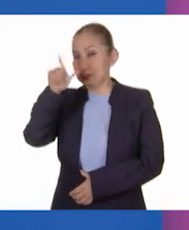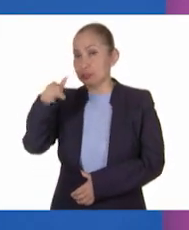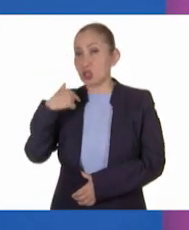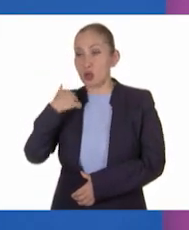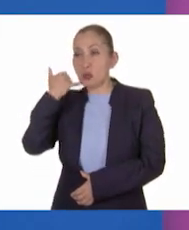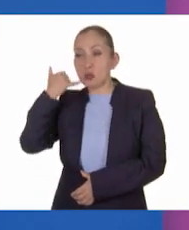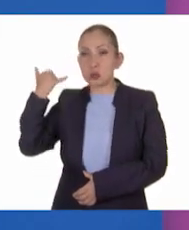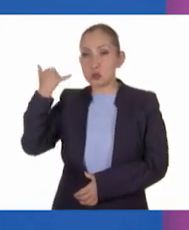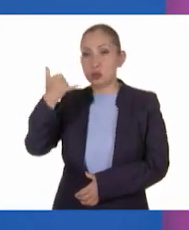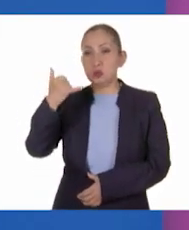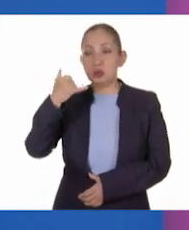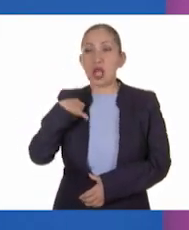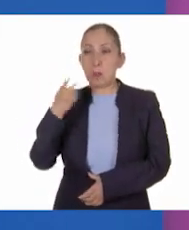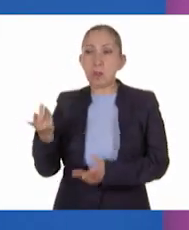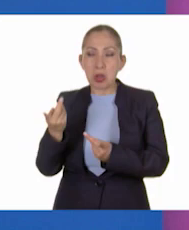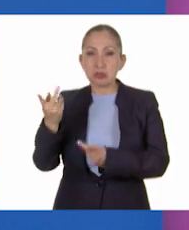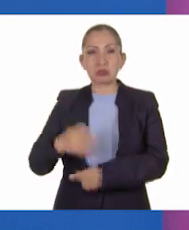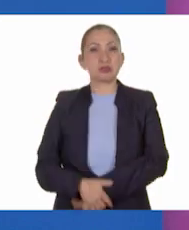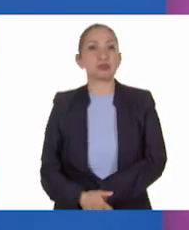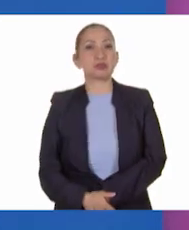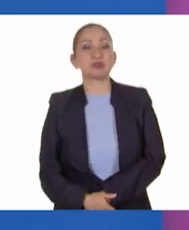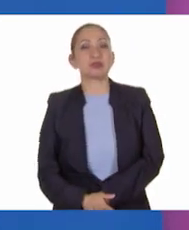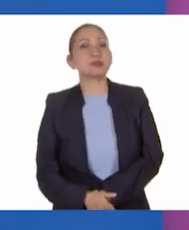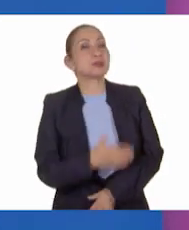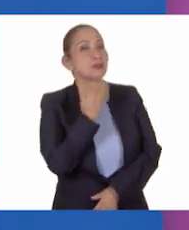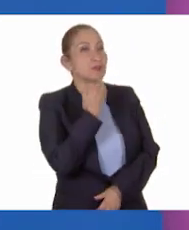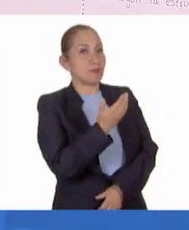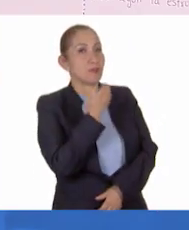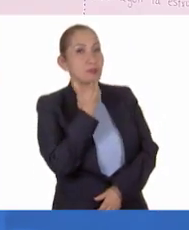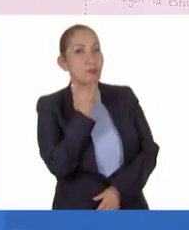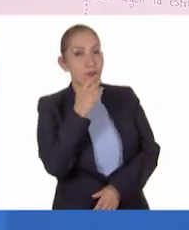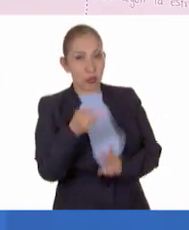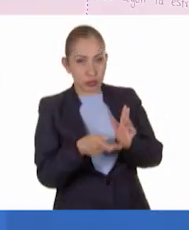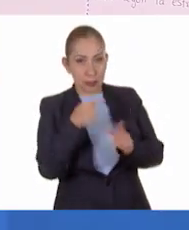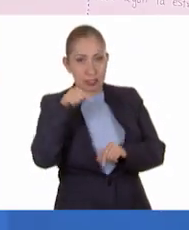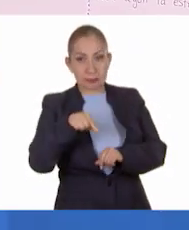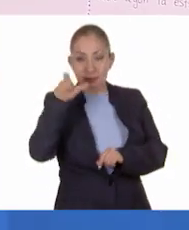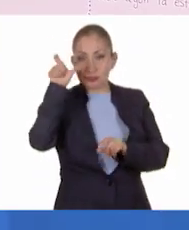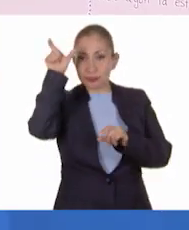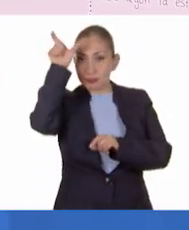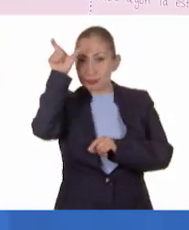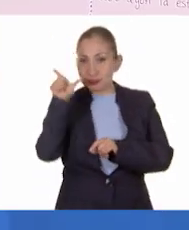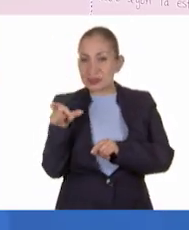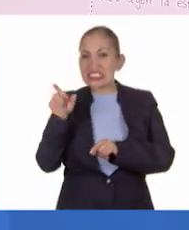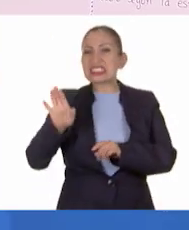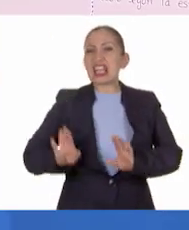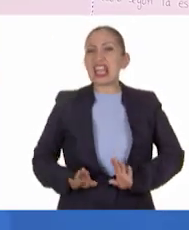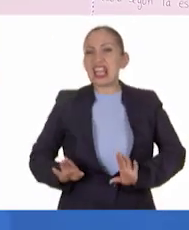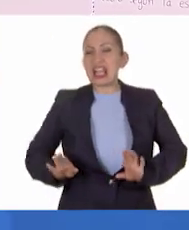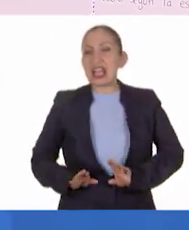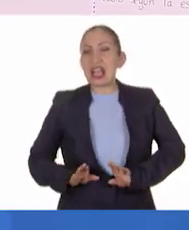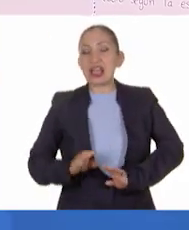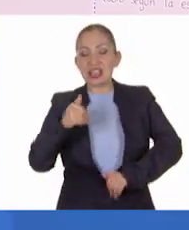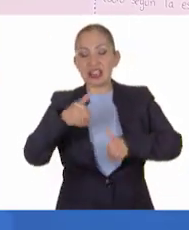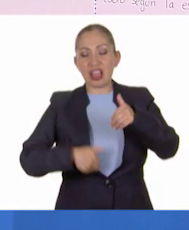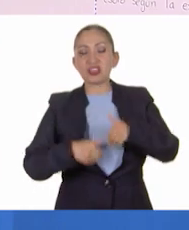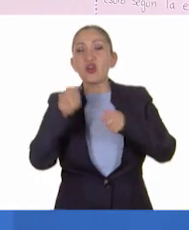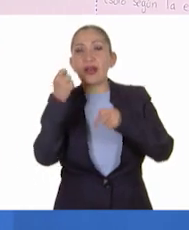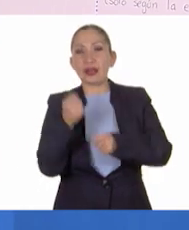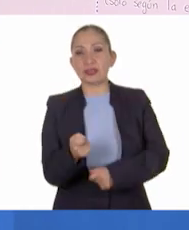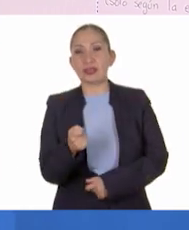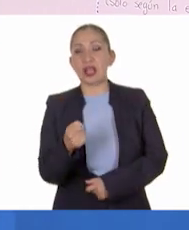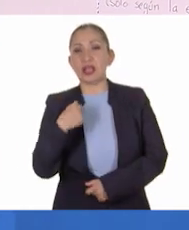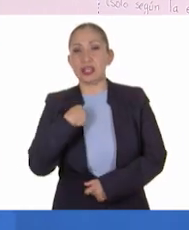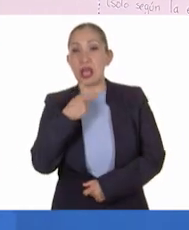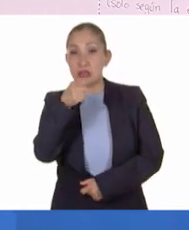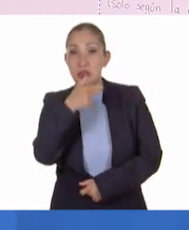hable por teléfono con ella le preguntaré. Pues bien, volviendo a nuestra columna sobre las características de una obra de teatro, ya